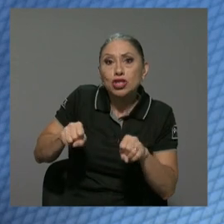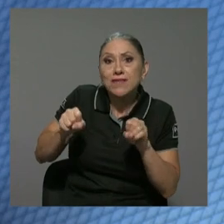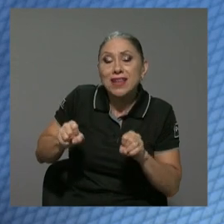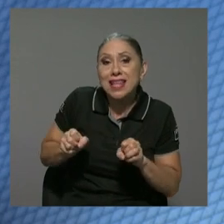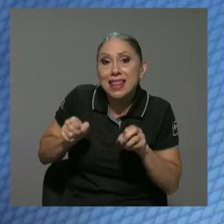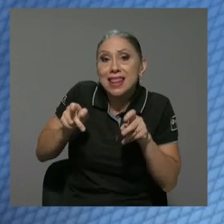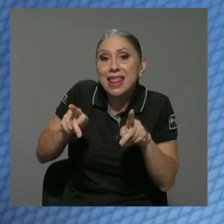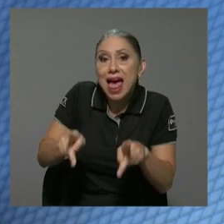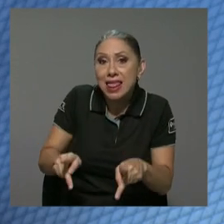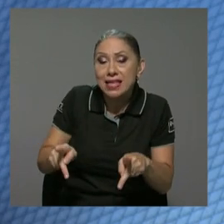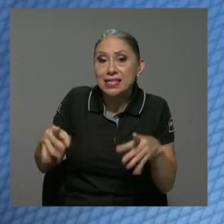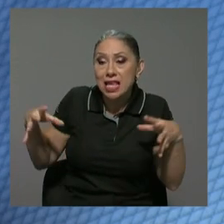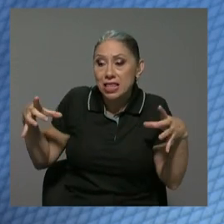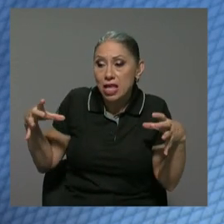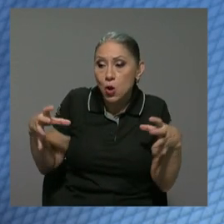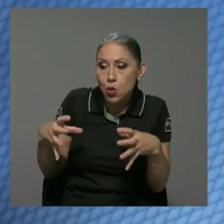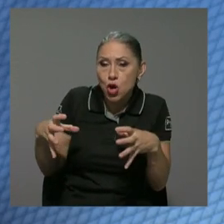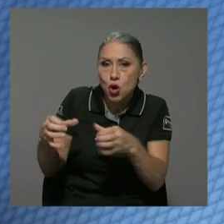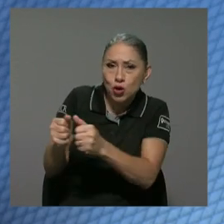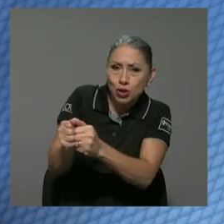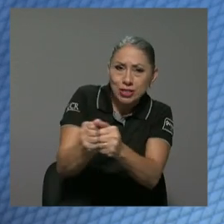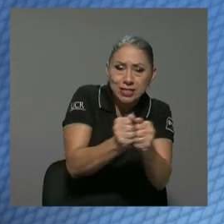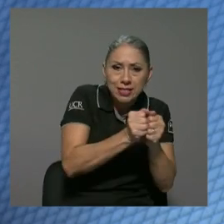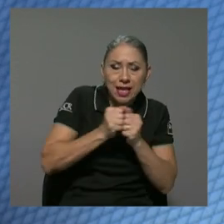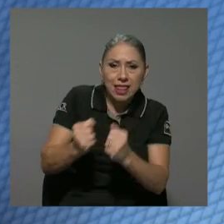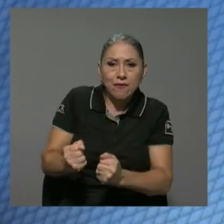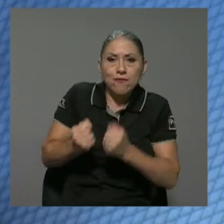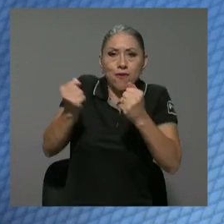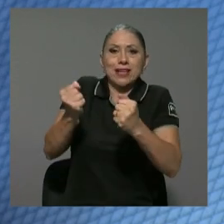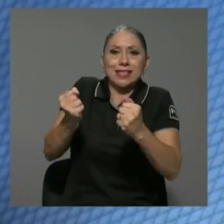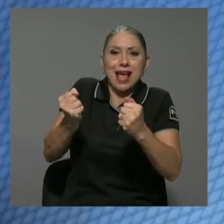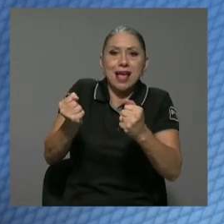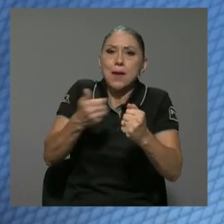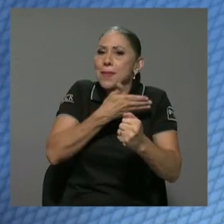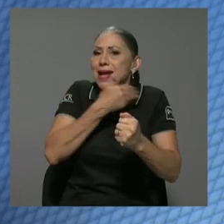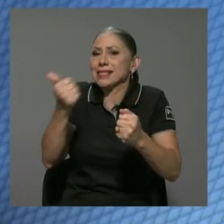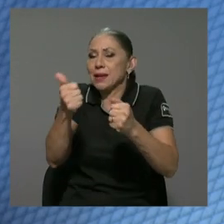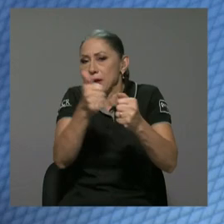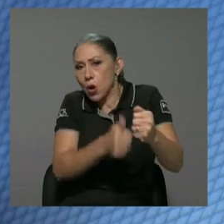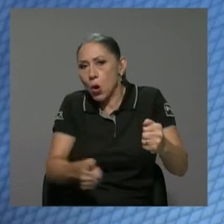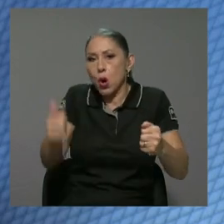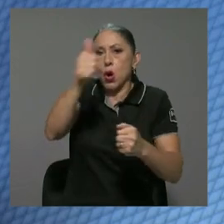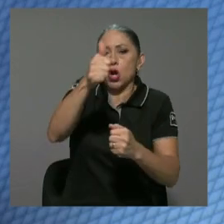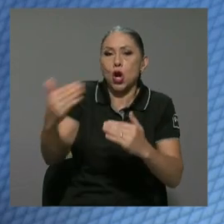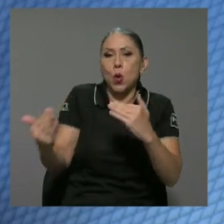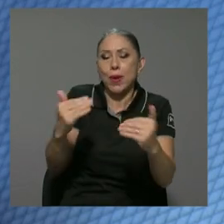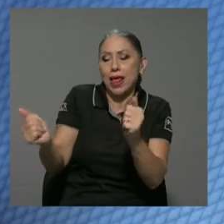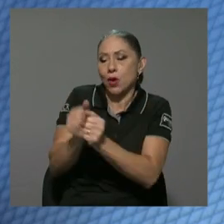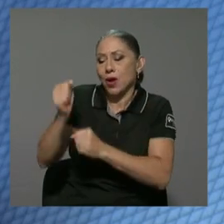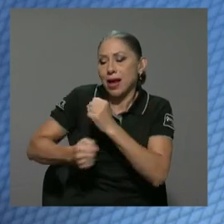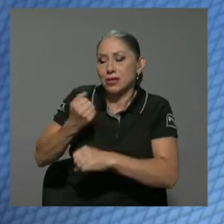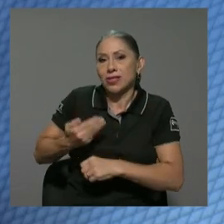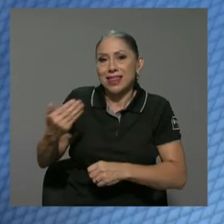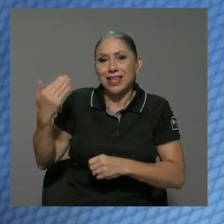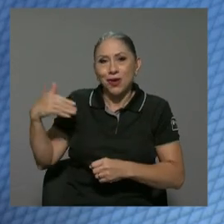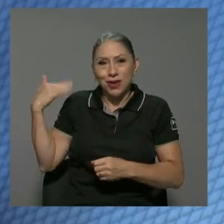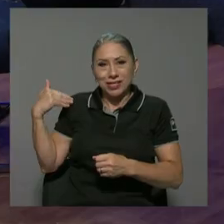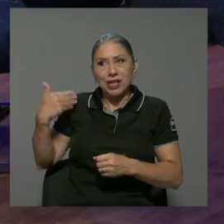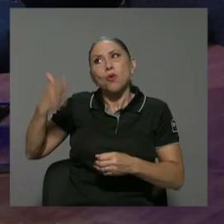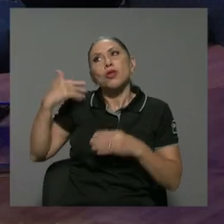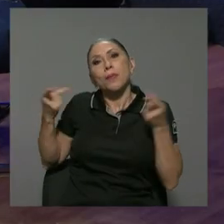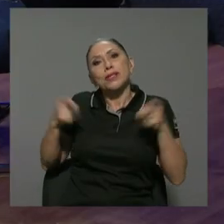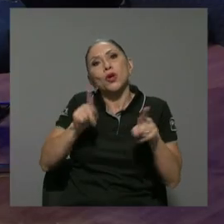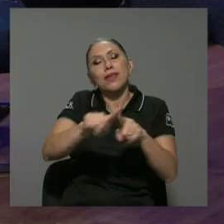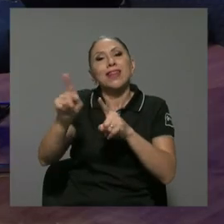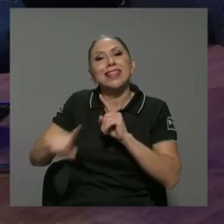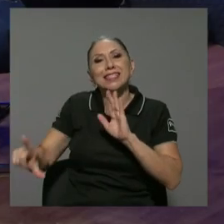pueden mostrar en este año van a ser mucho mayores a las que en los años anteriores se mostró frente a las diferentes leyes, ley de empleo